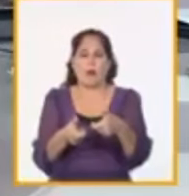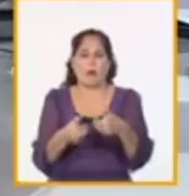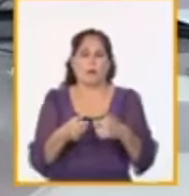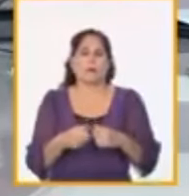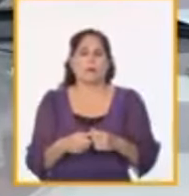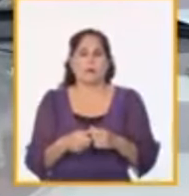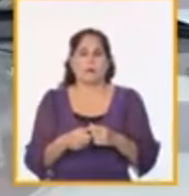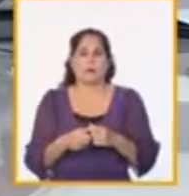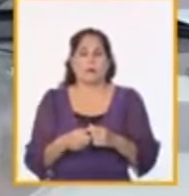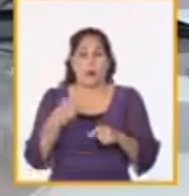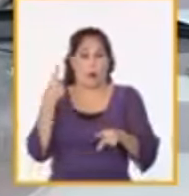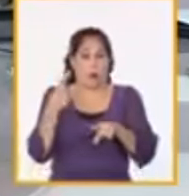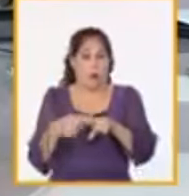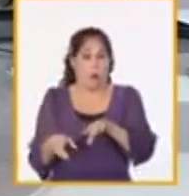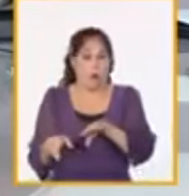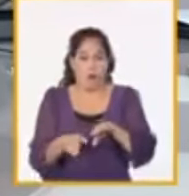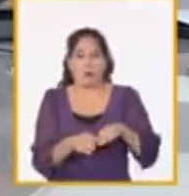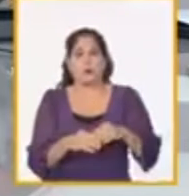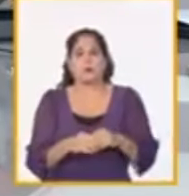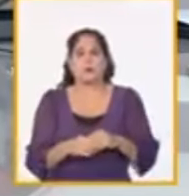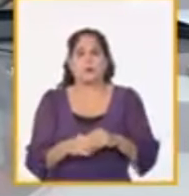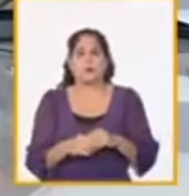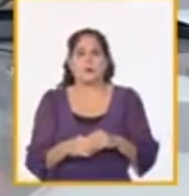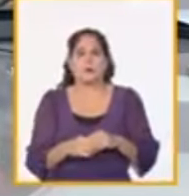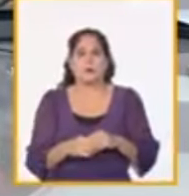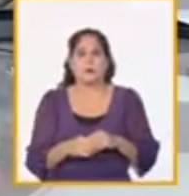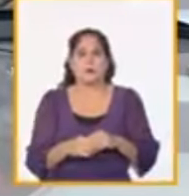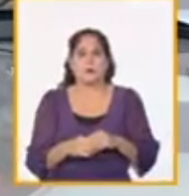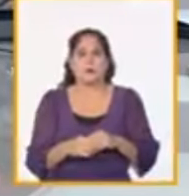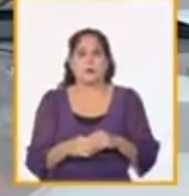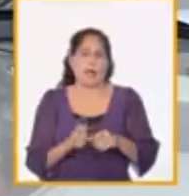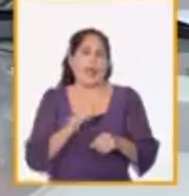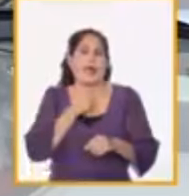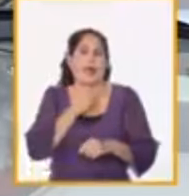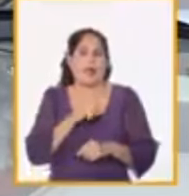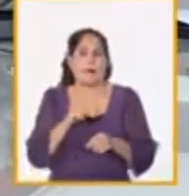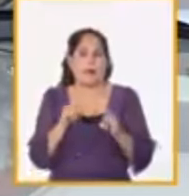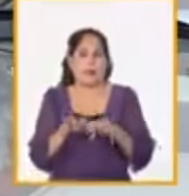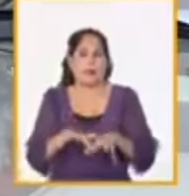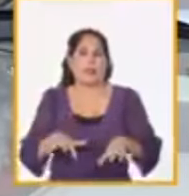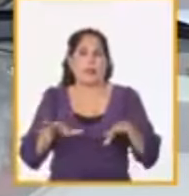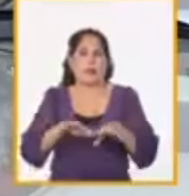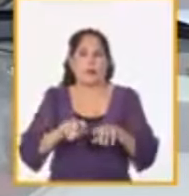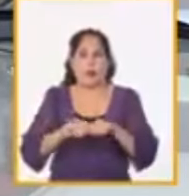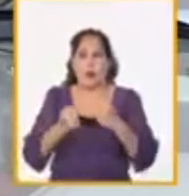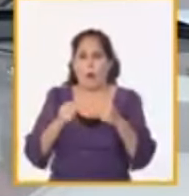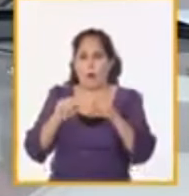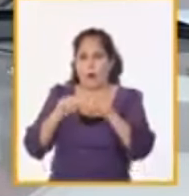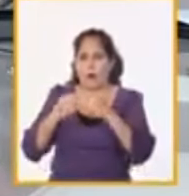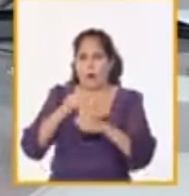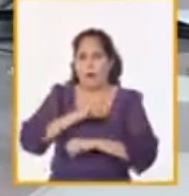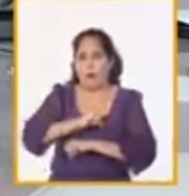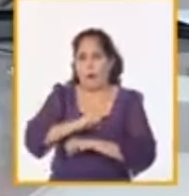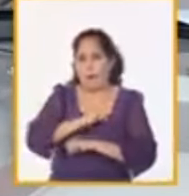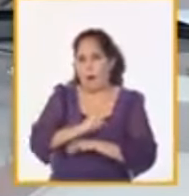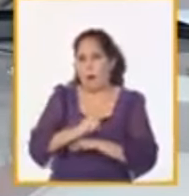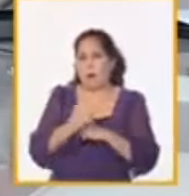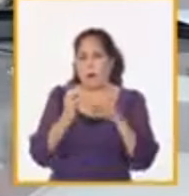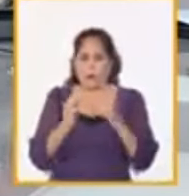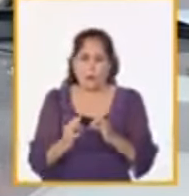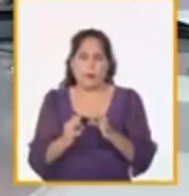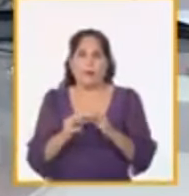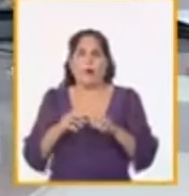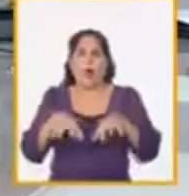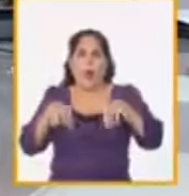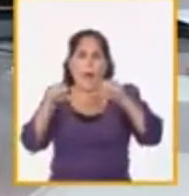ahora situarnos en el tema de las fuentes de abasto, es decir, cuando tenemos una situación tan complicada con todo el tema eléctrico, con